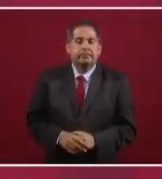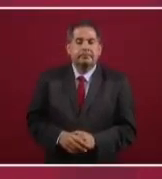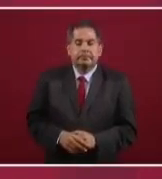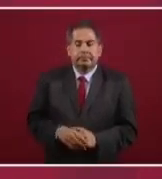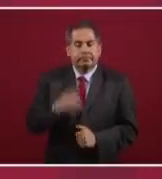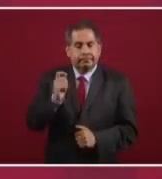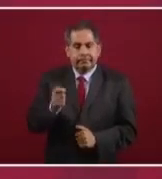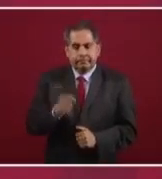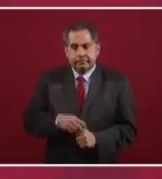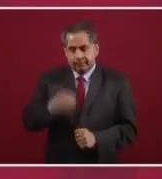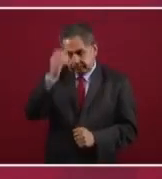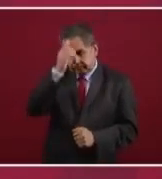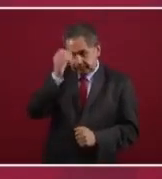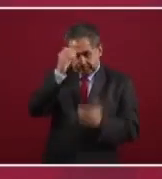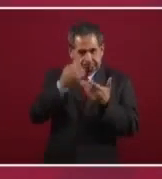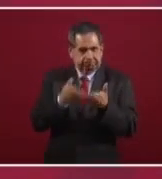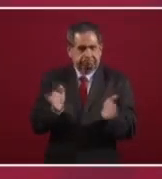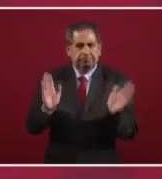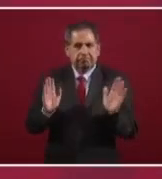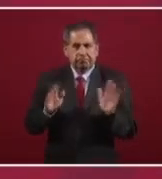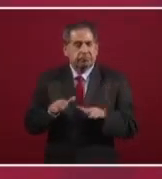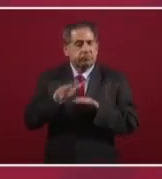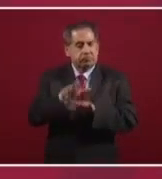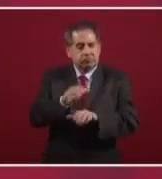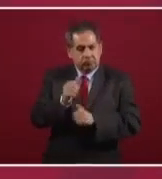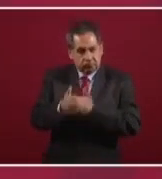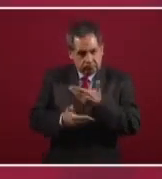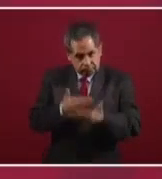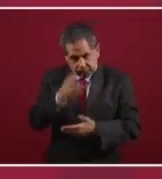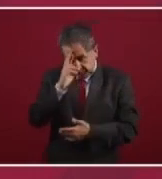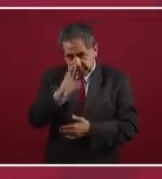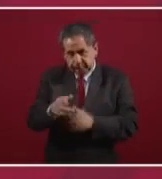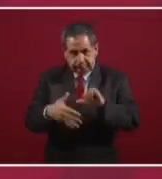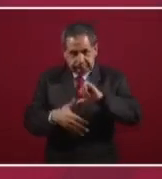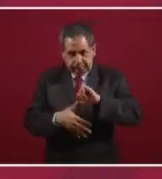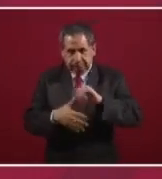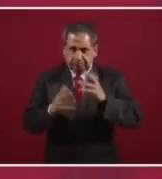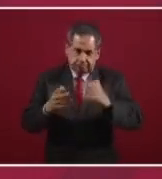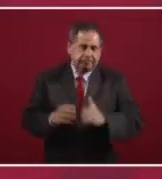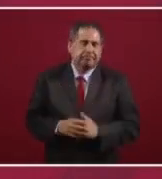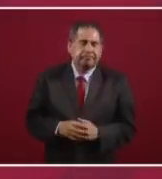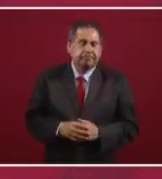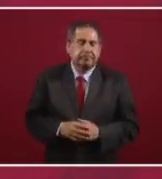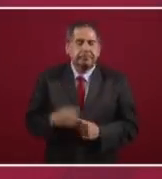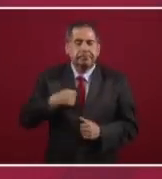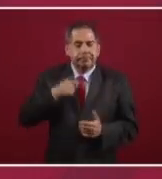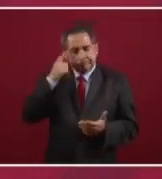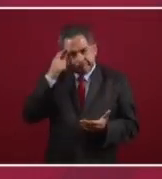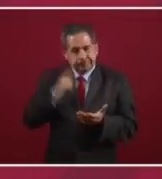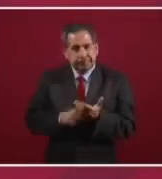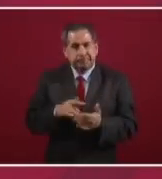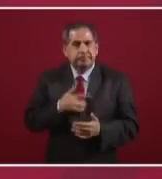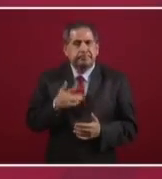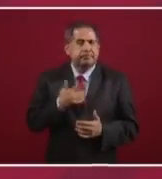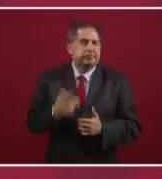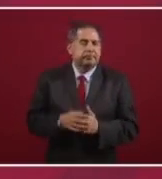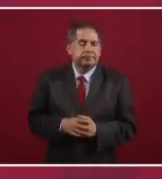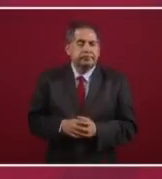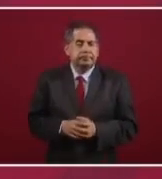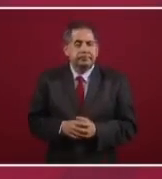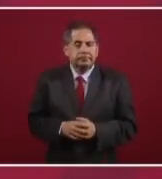es una opinión general, respetuosa. Yo creo que